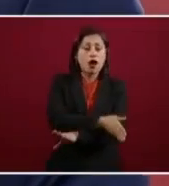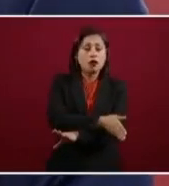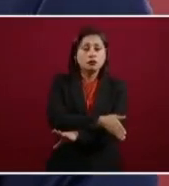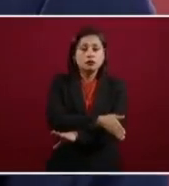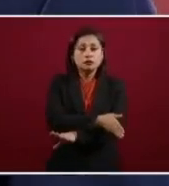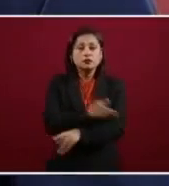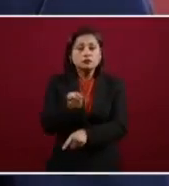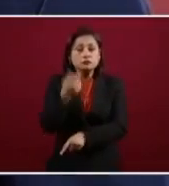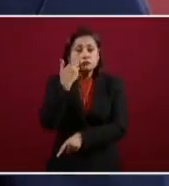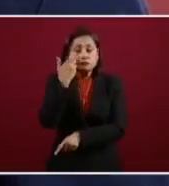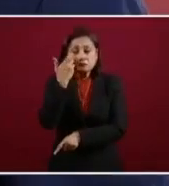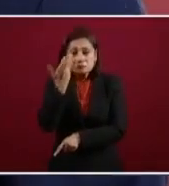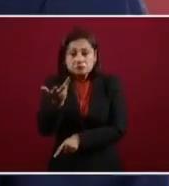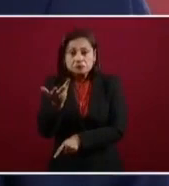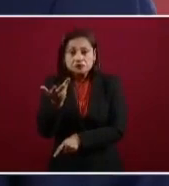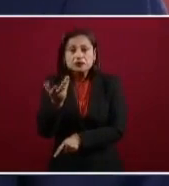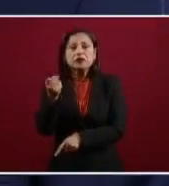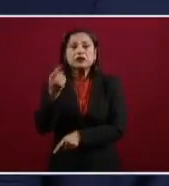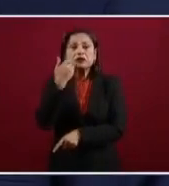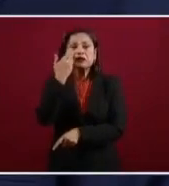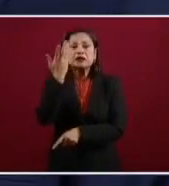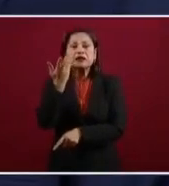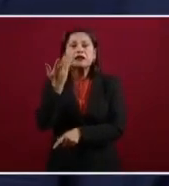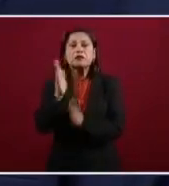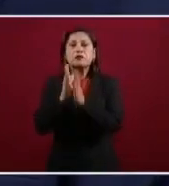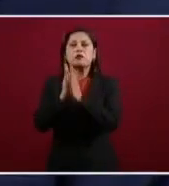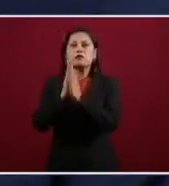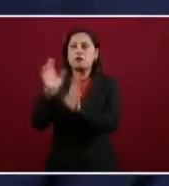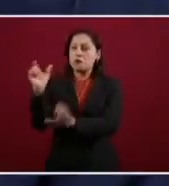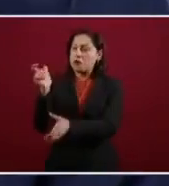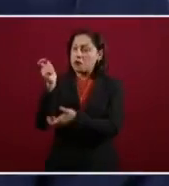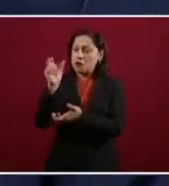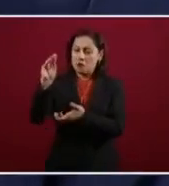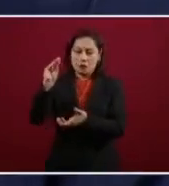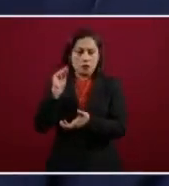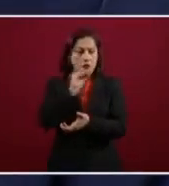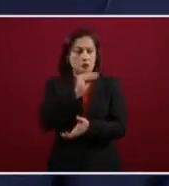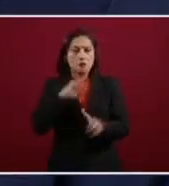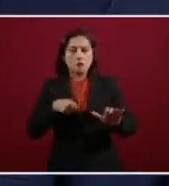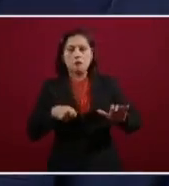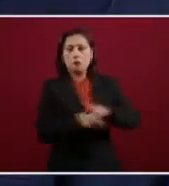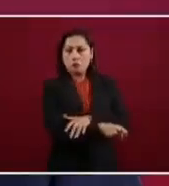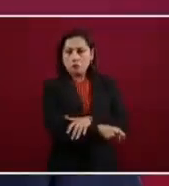haya partidas para noches bolsas